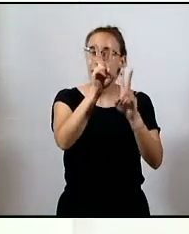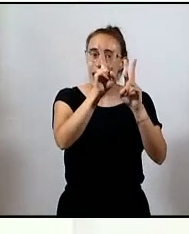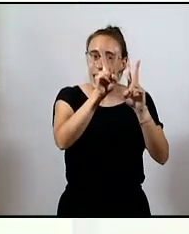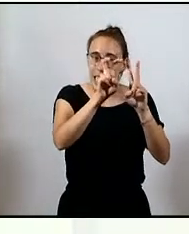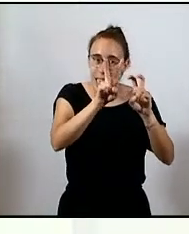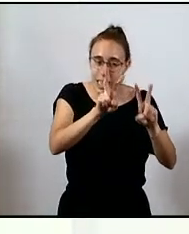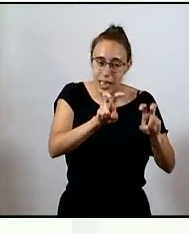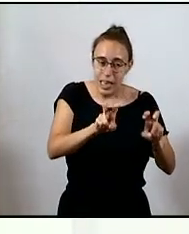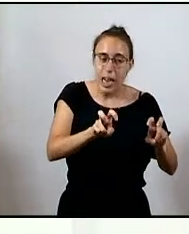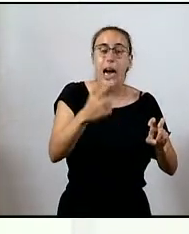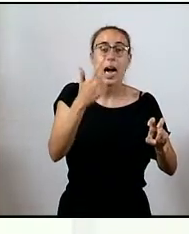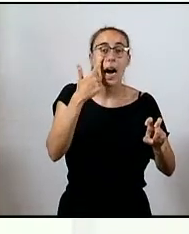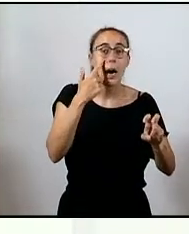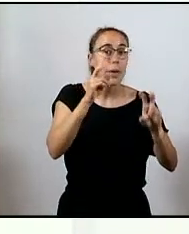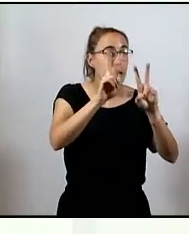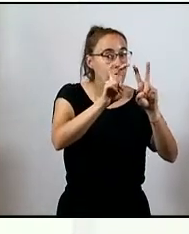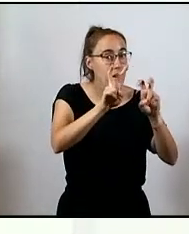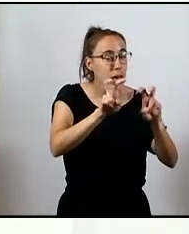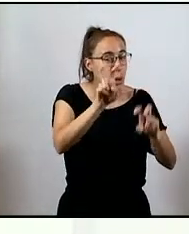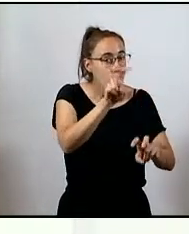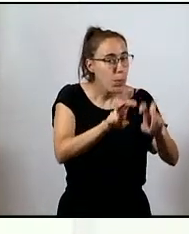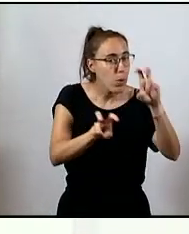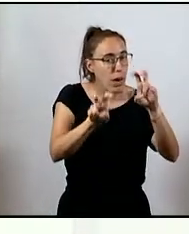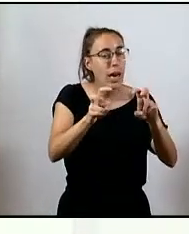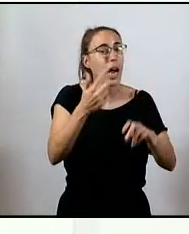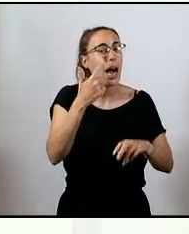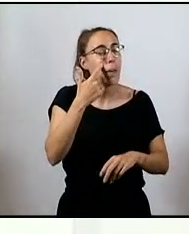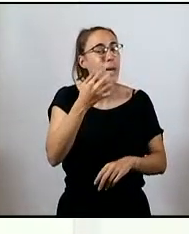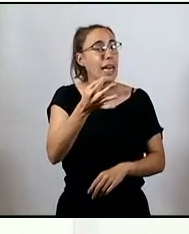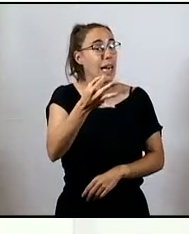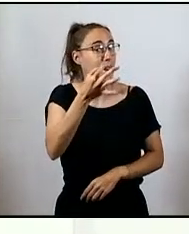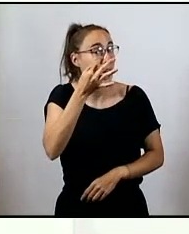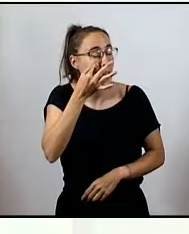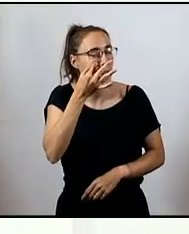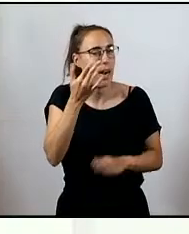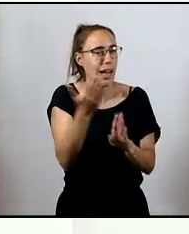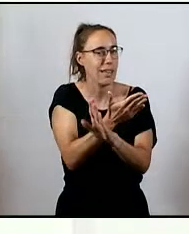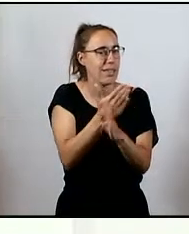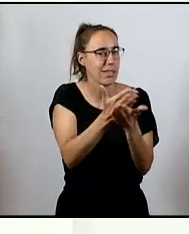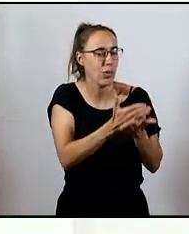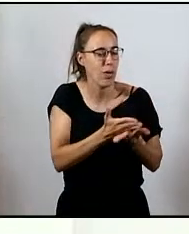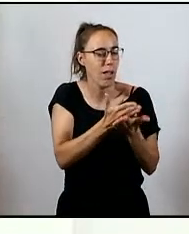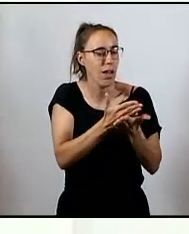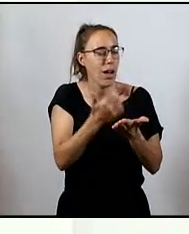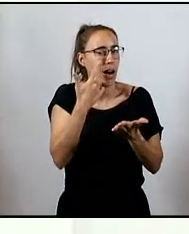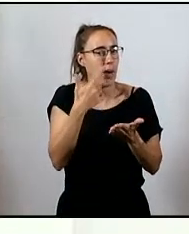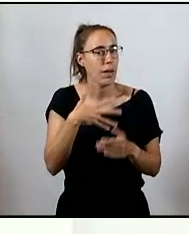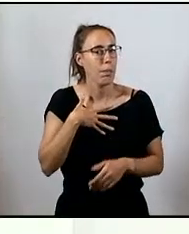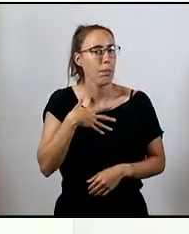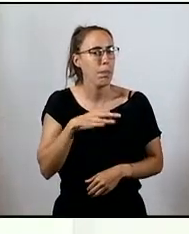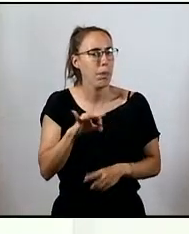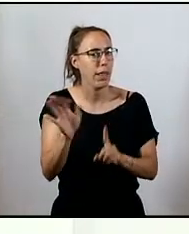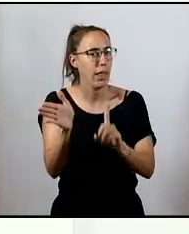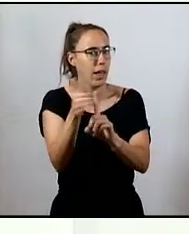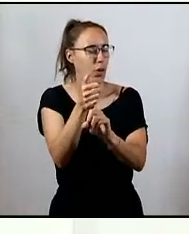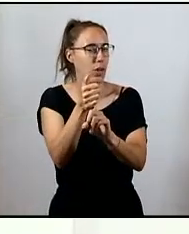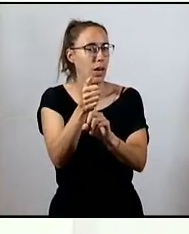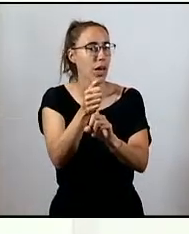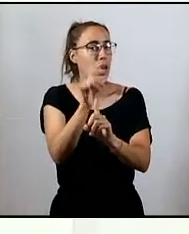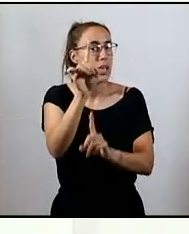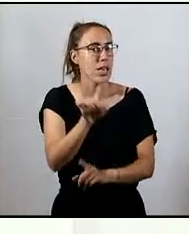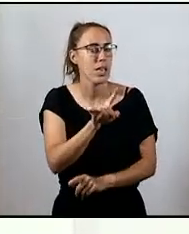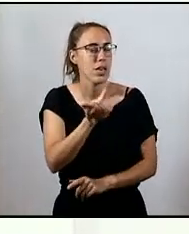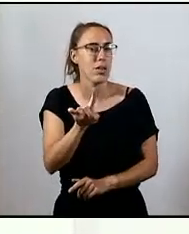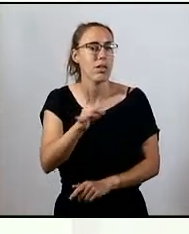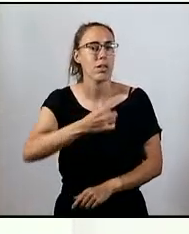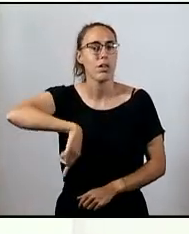si realmente donde perciben ellos por estudios puede haber este material, pues está. Y nosotros solamente podemos